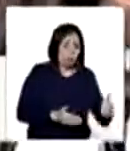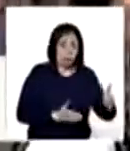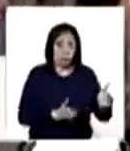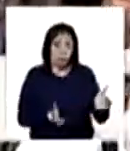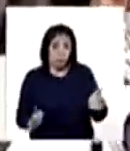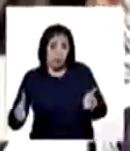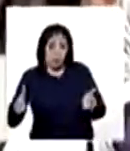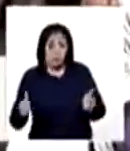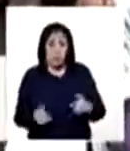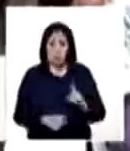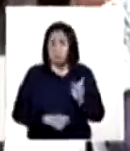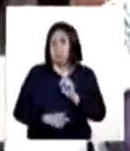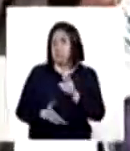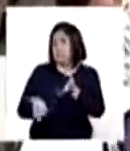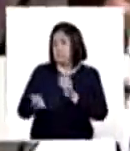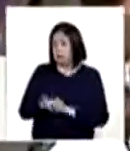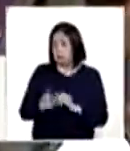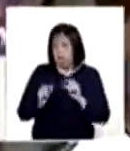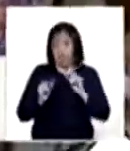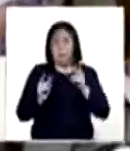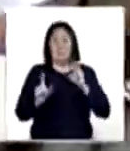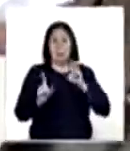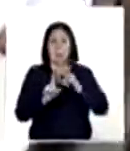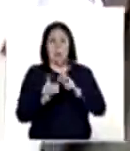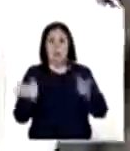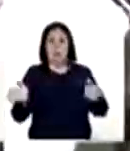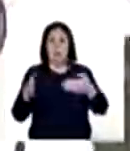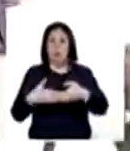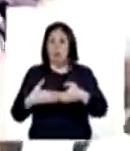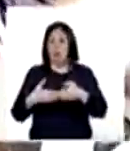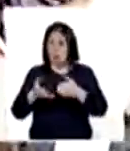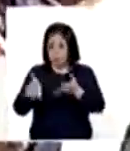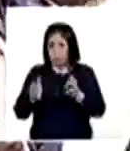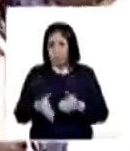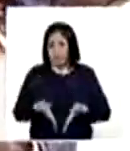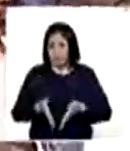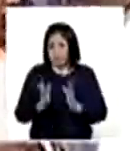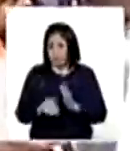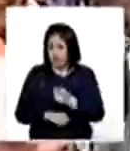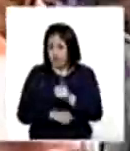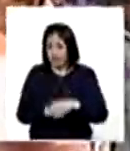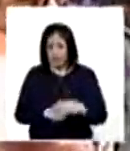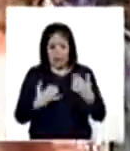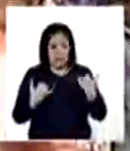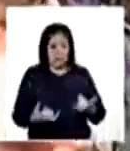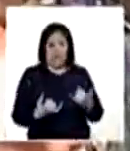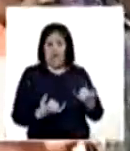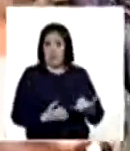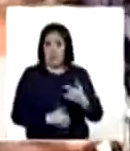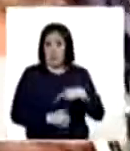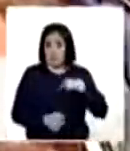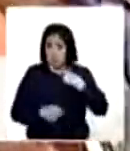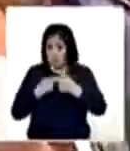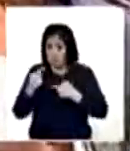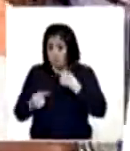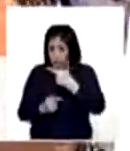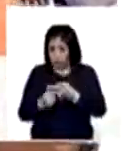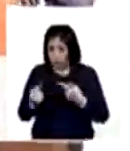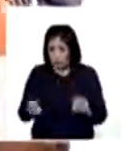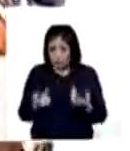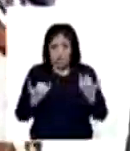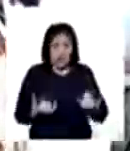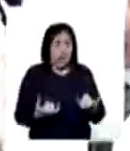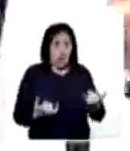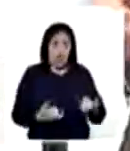que no puedan verse sorprendidos por el cierre de calles. En estos momentos, como les comentábamos, nos encontramos en